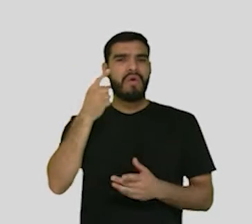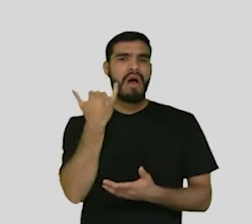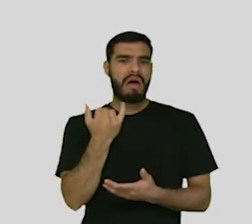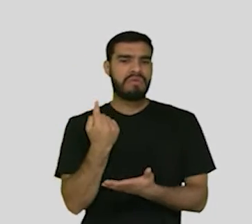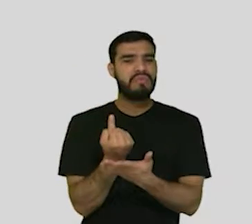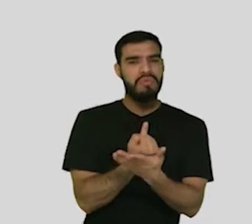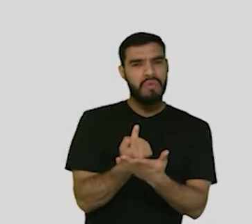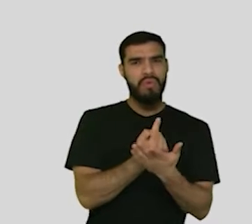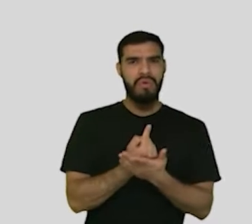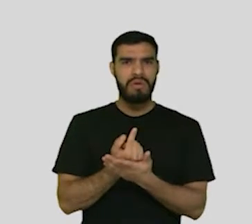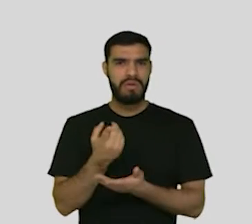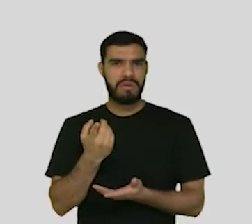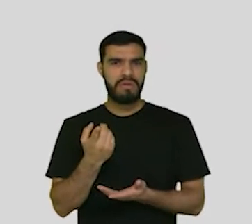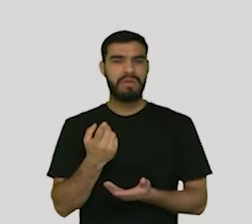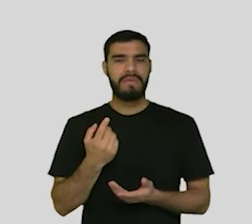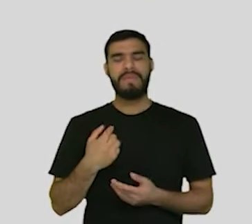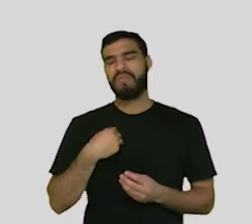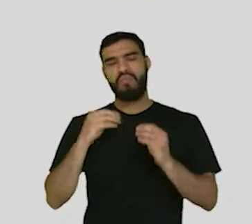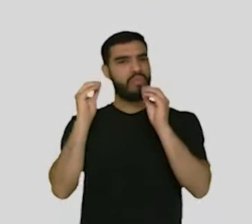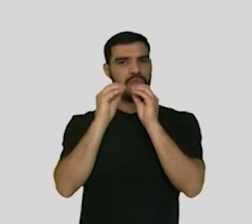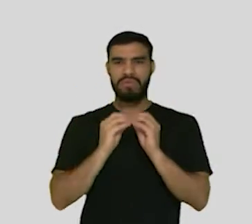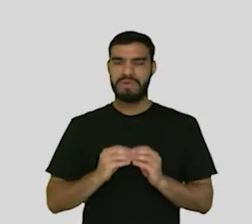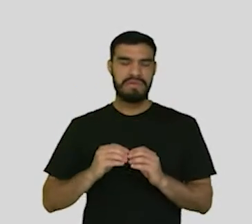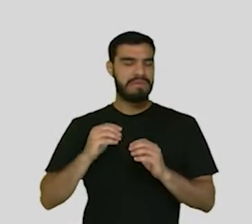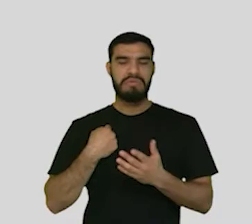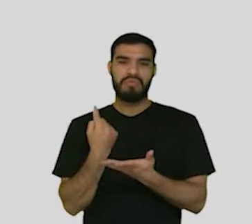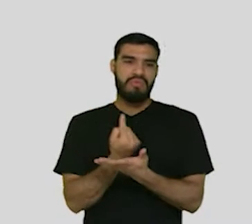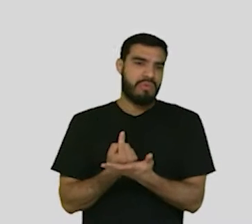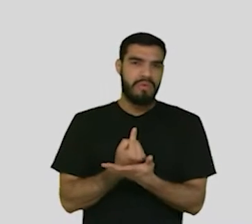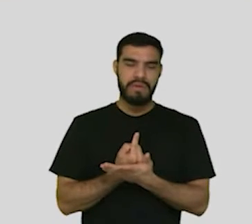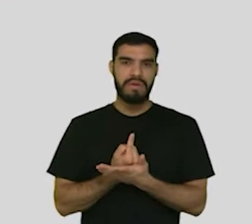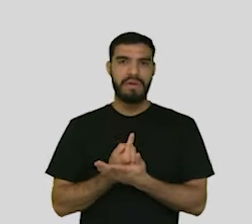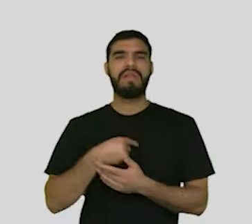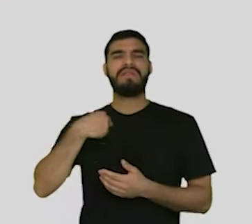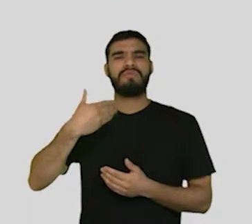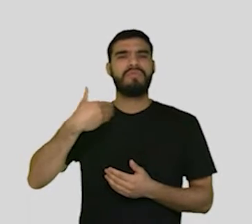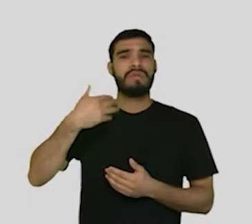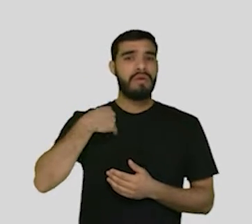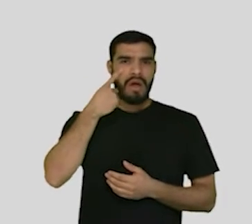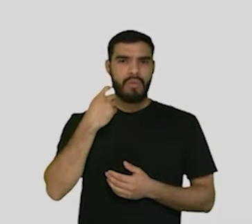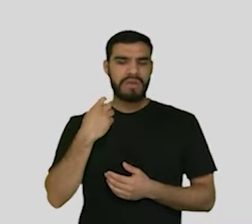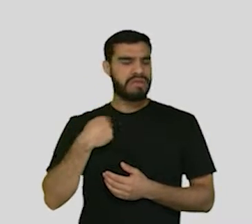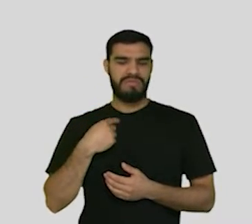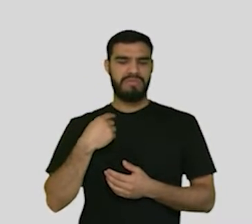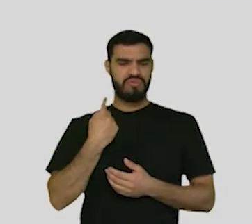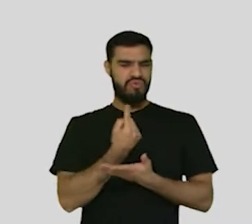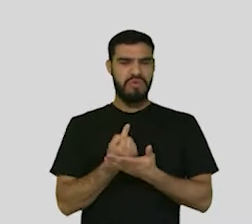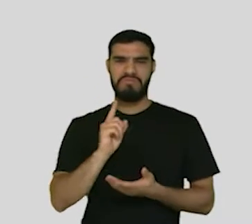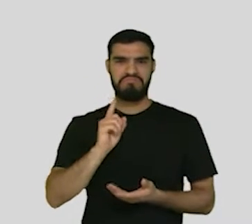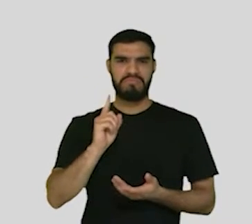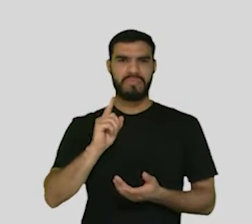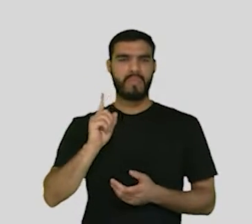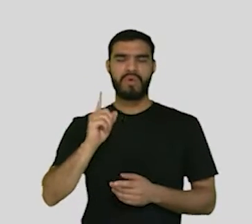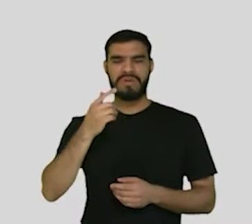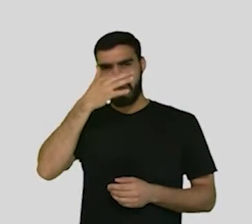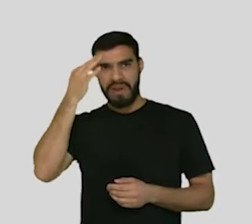coaco colectivo recobar je esta ye ese año añeñan dos años haga tu pei